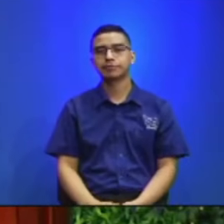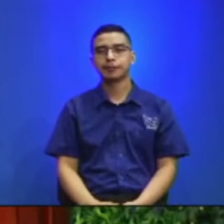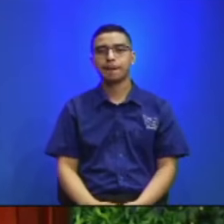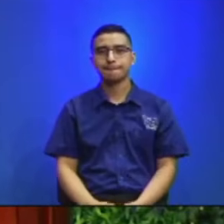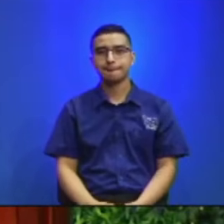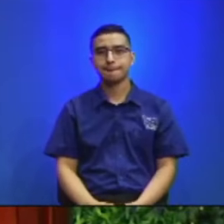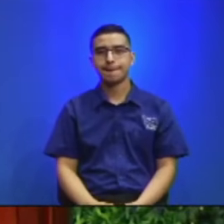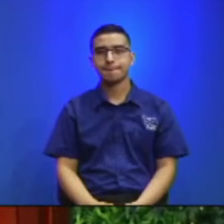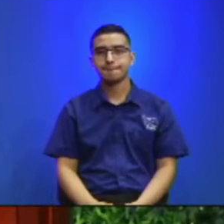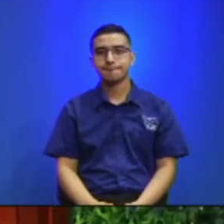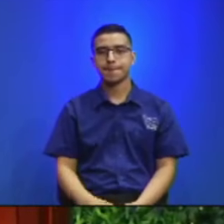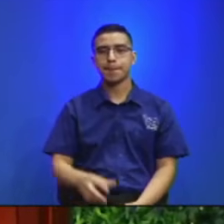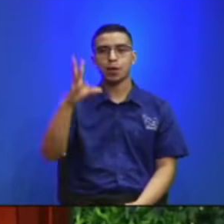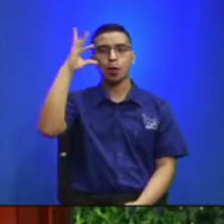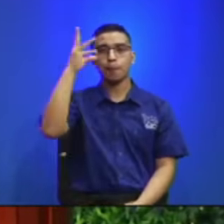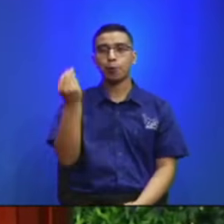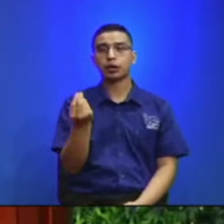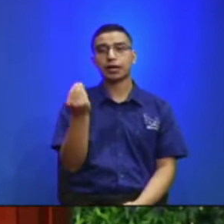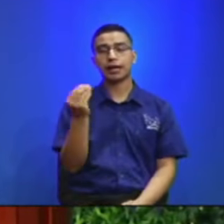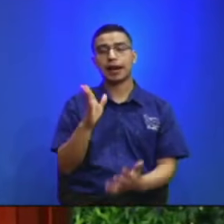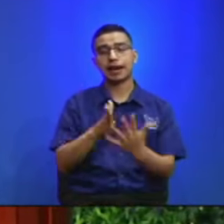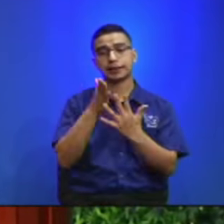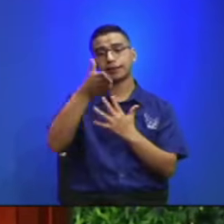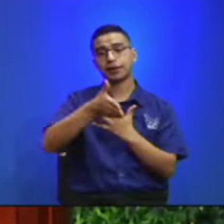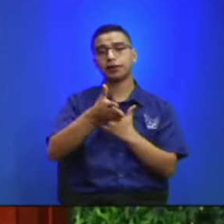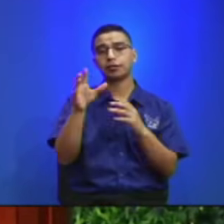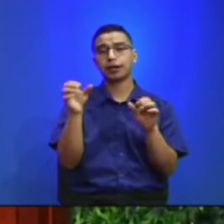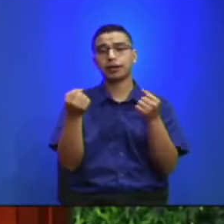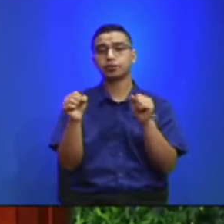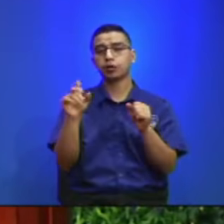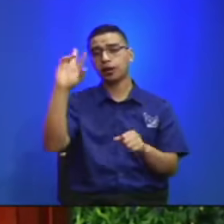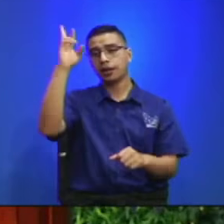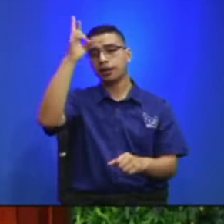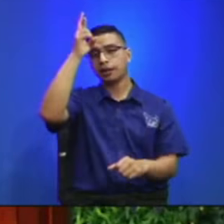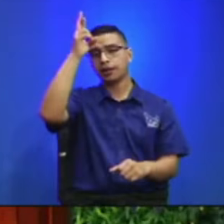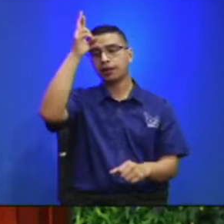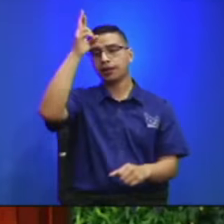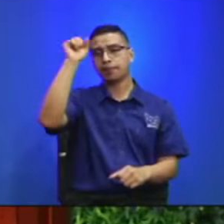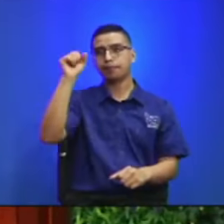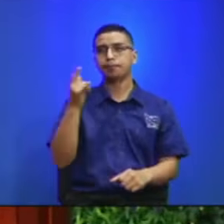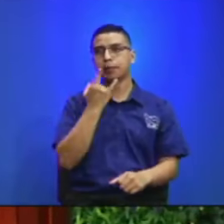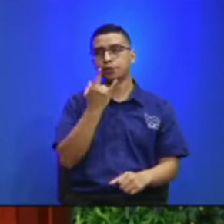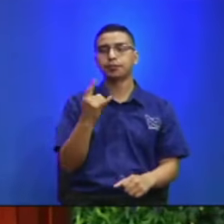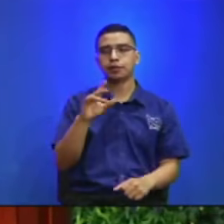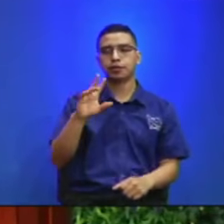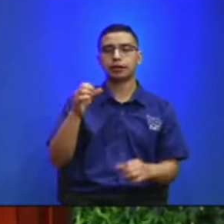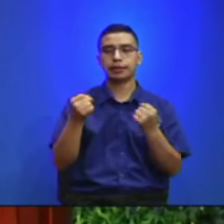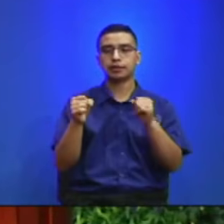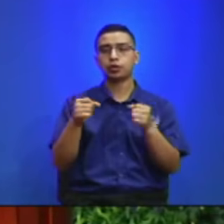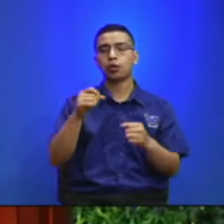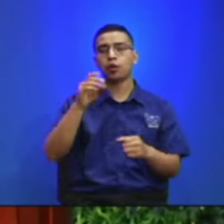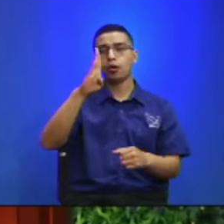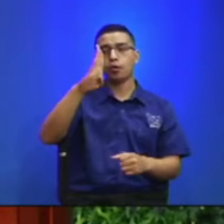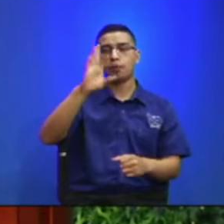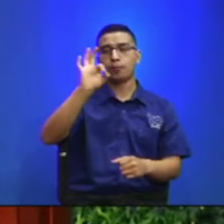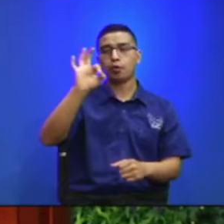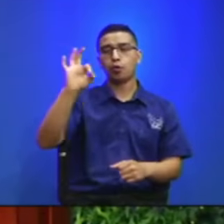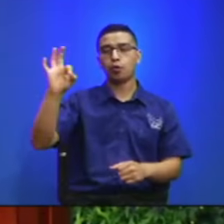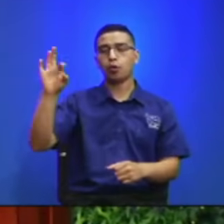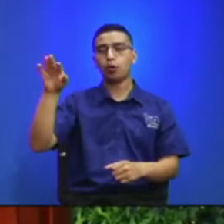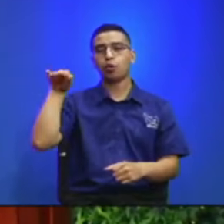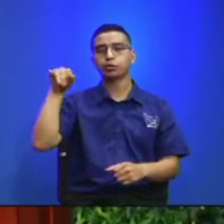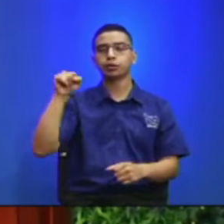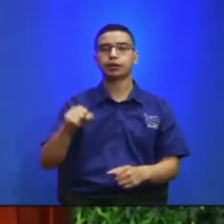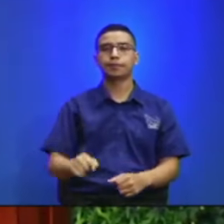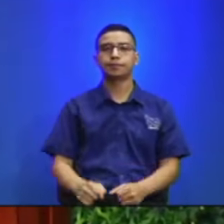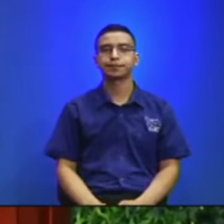porque a través de lo que hizo vos el nombre de quien se preservó el de malone cuál